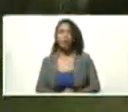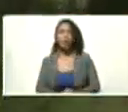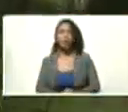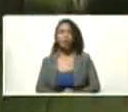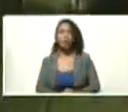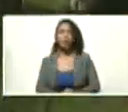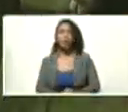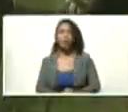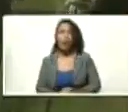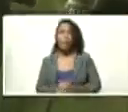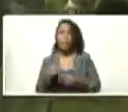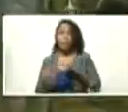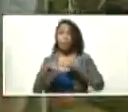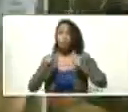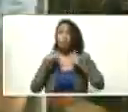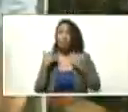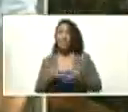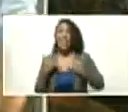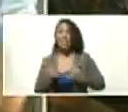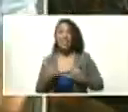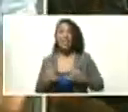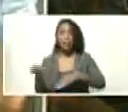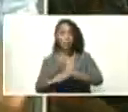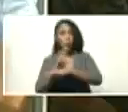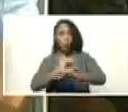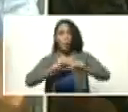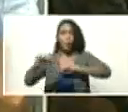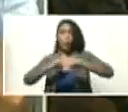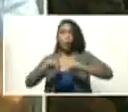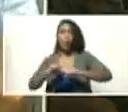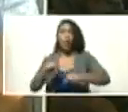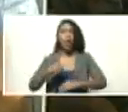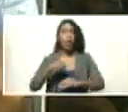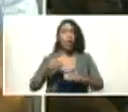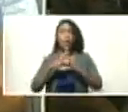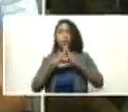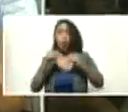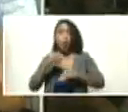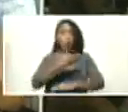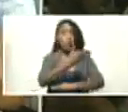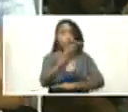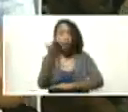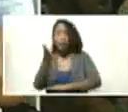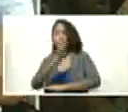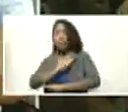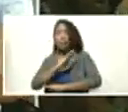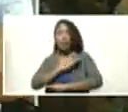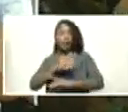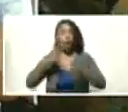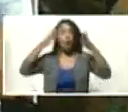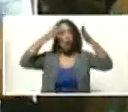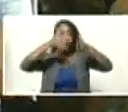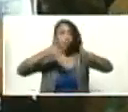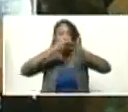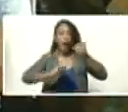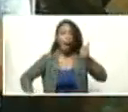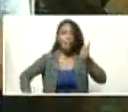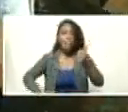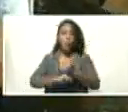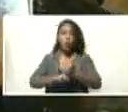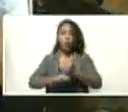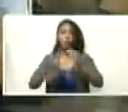Pero eso es ya, compadre, yo quiero verlo ya. Y todos ustedes tengan asesoría, apoyo